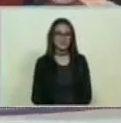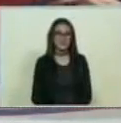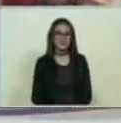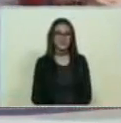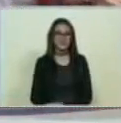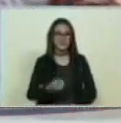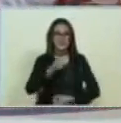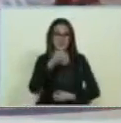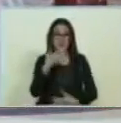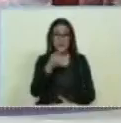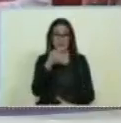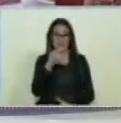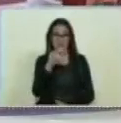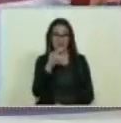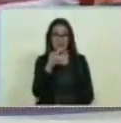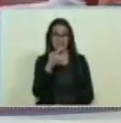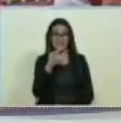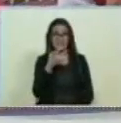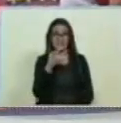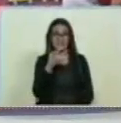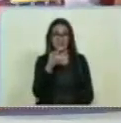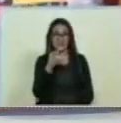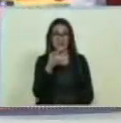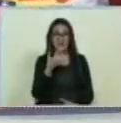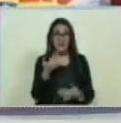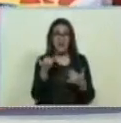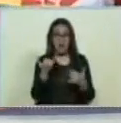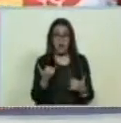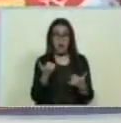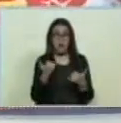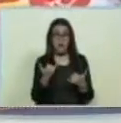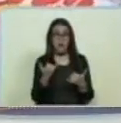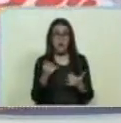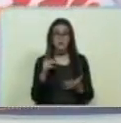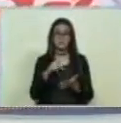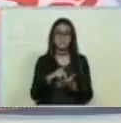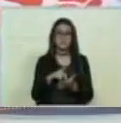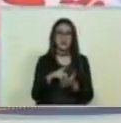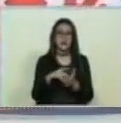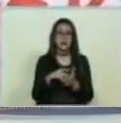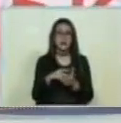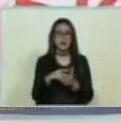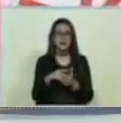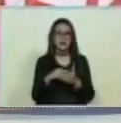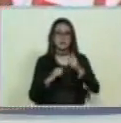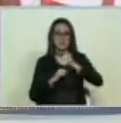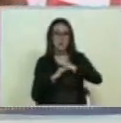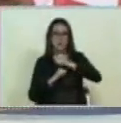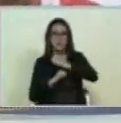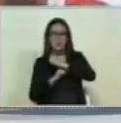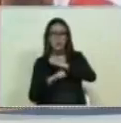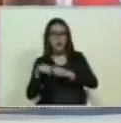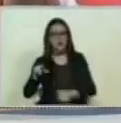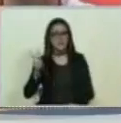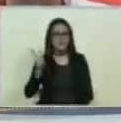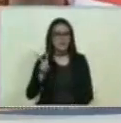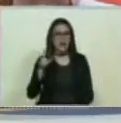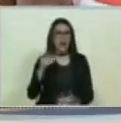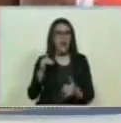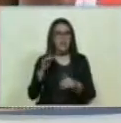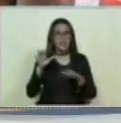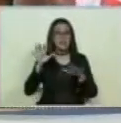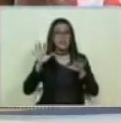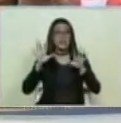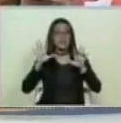Muy buenas tardes, presidente. Nos encontramos aquí en la base de misiones, donde hay 10